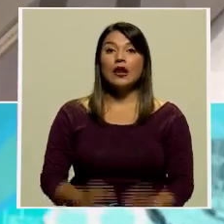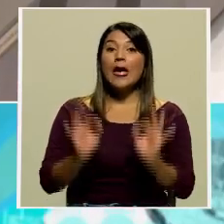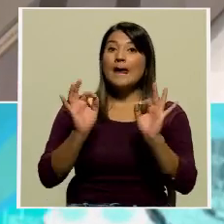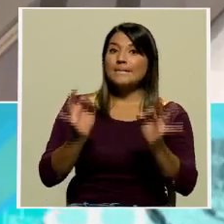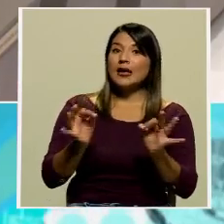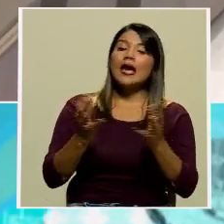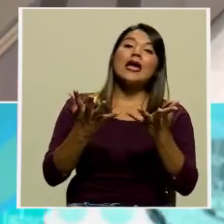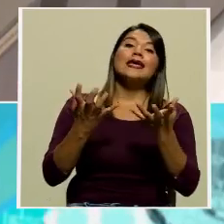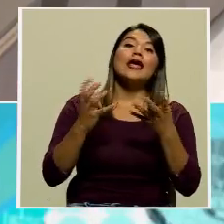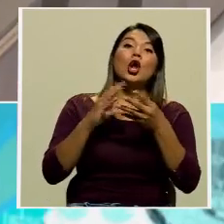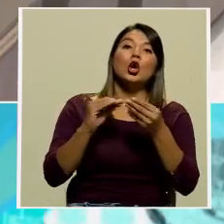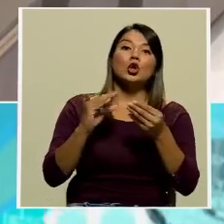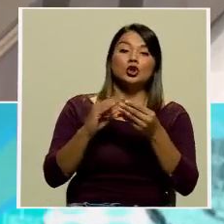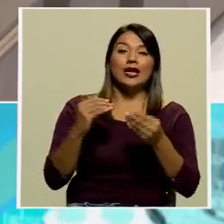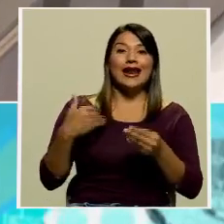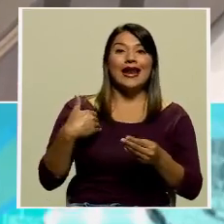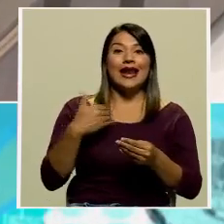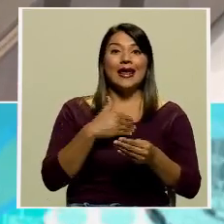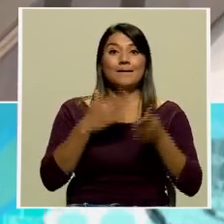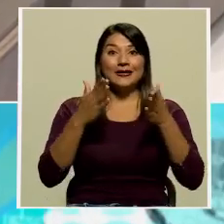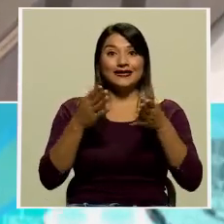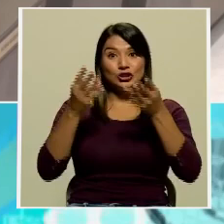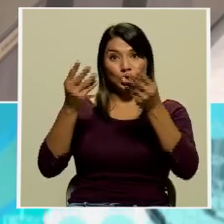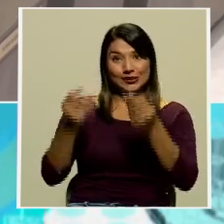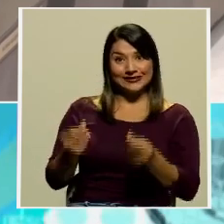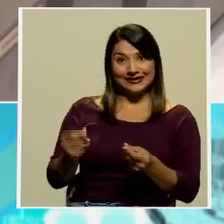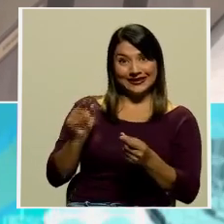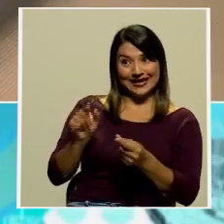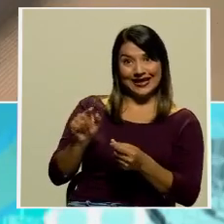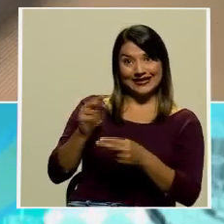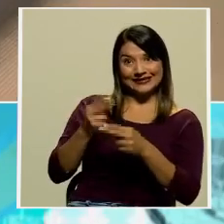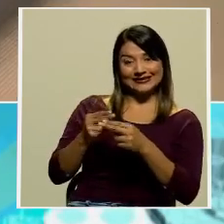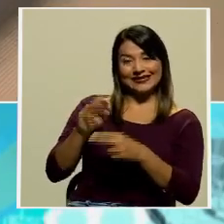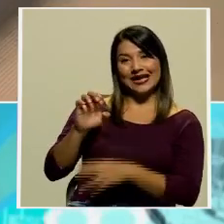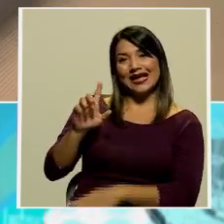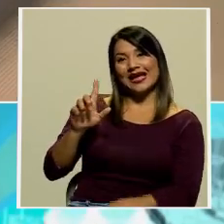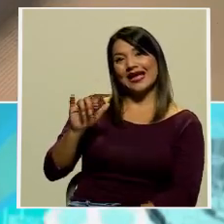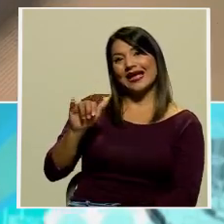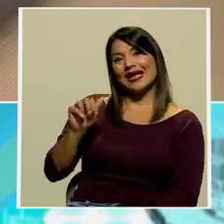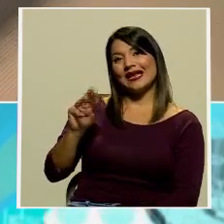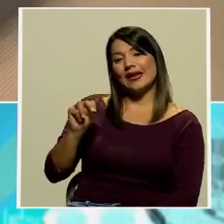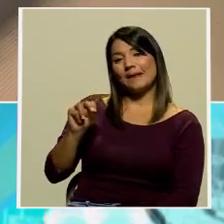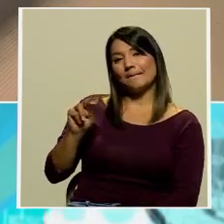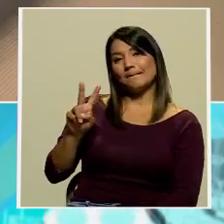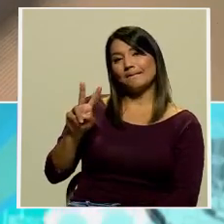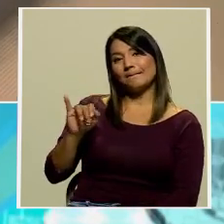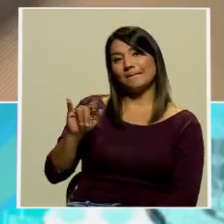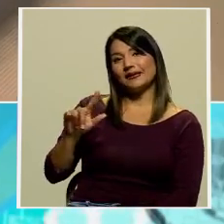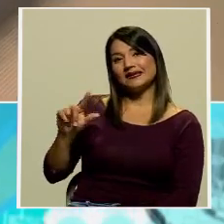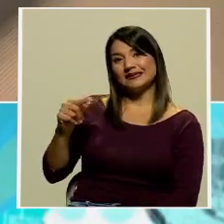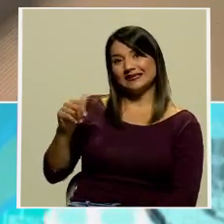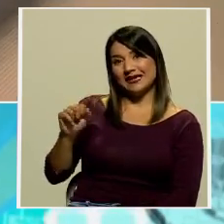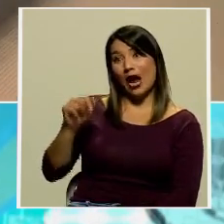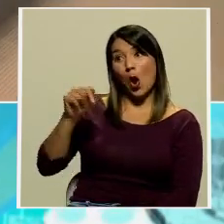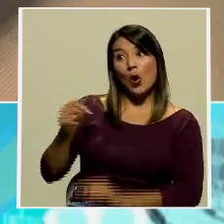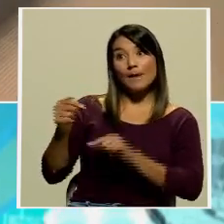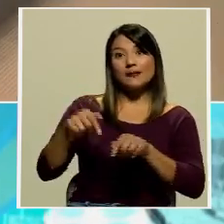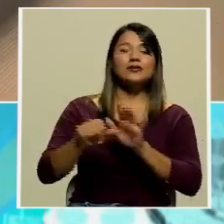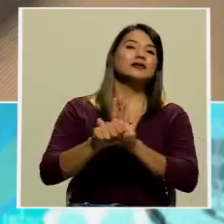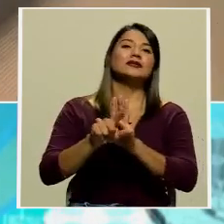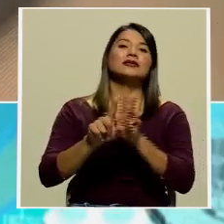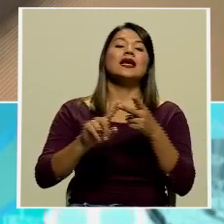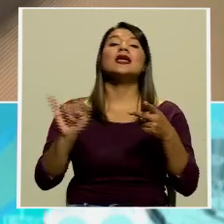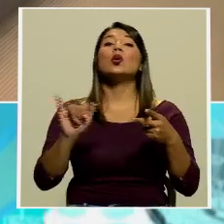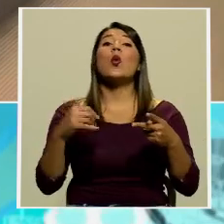Indicarles que tanto el ministro de Hacienda, Adrián Villegas, como veíamos, estuvo pues hoy acá en la Asamblea Legislativa, al igual que la ministra de la Presidencia,